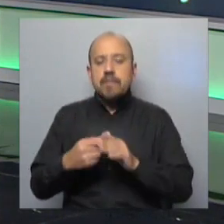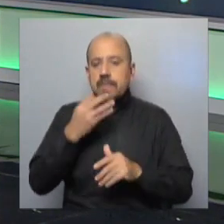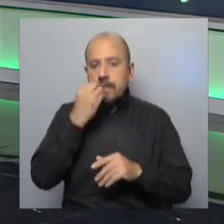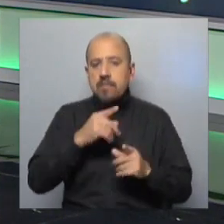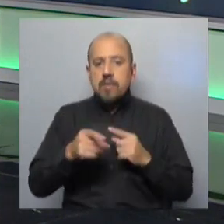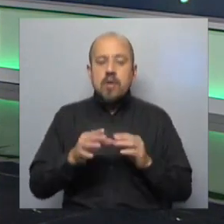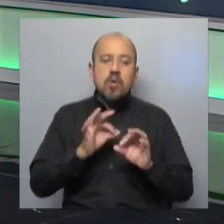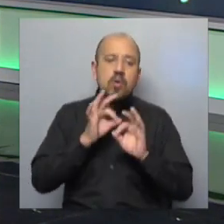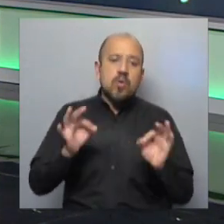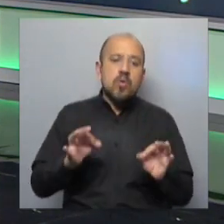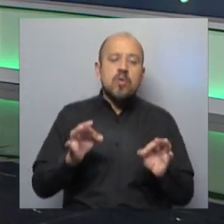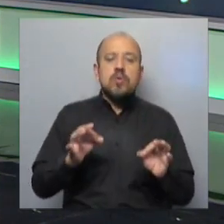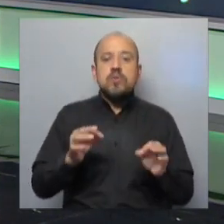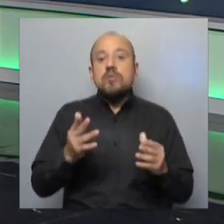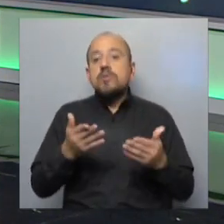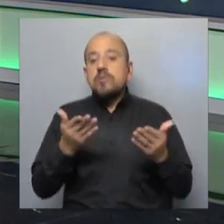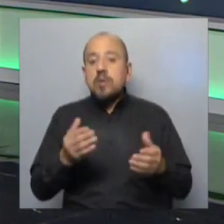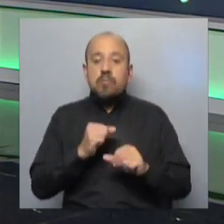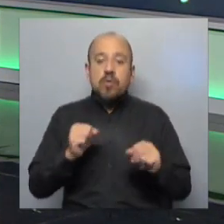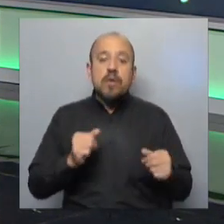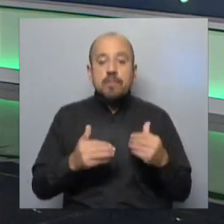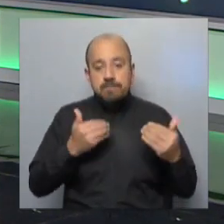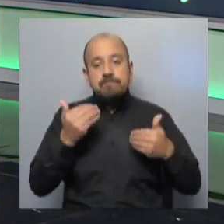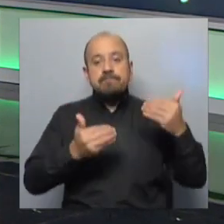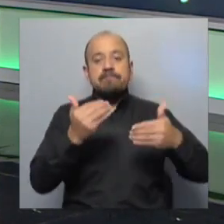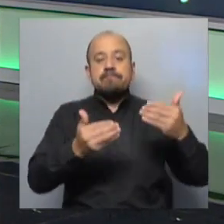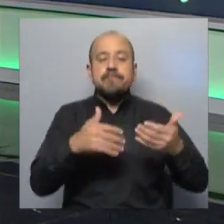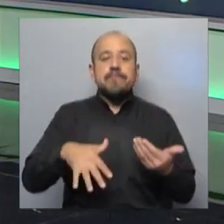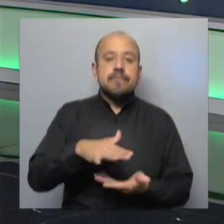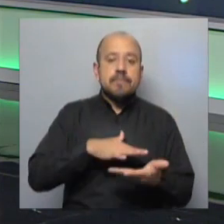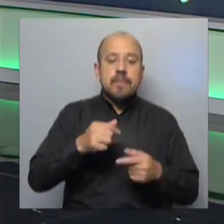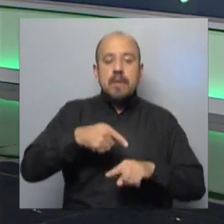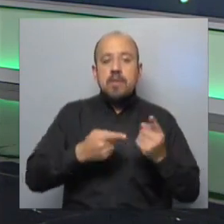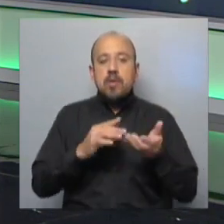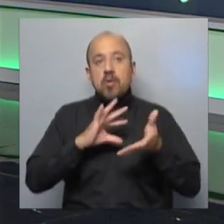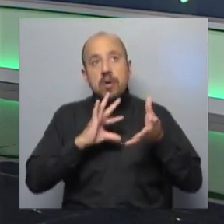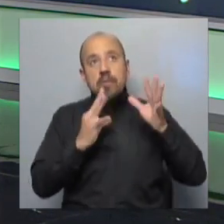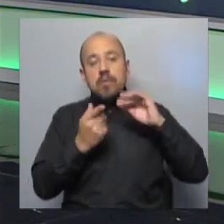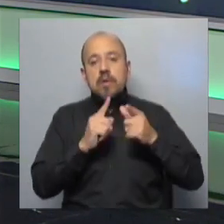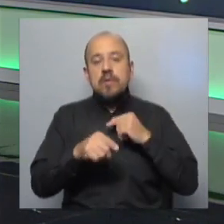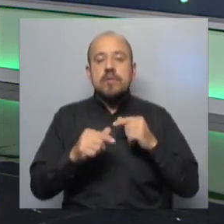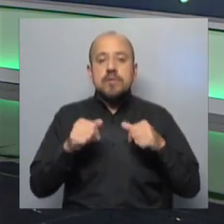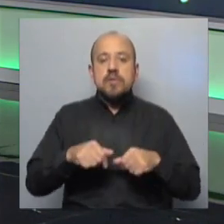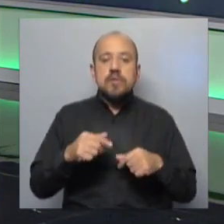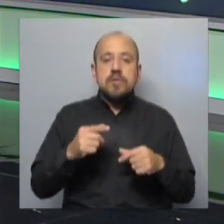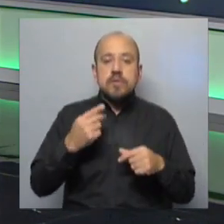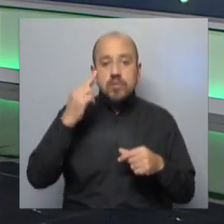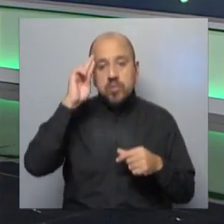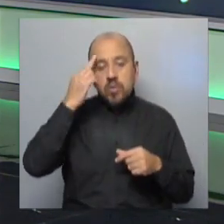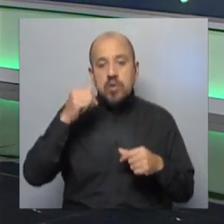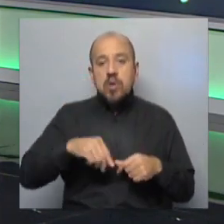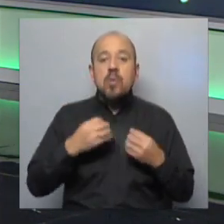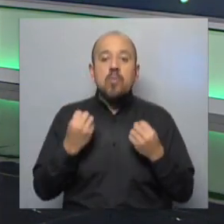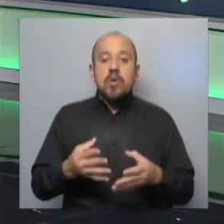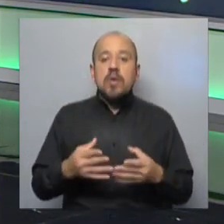o de bueno de intentar mejorar la situación de el medio ambiente del ambiente en nuestro país por todas estas